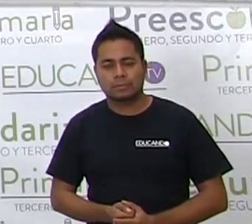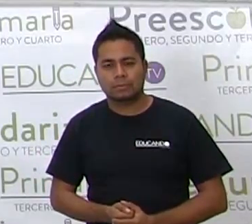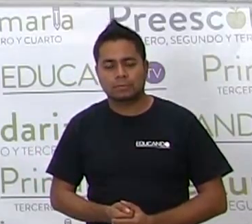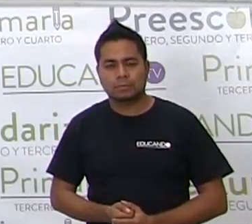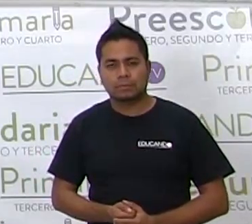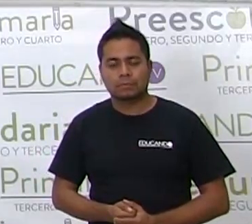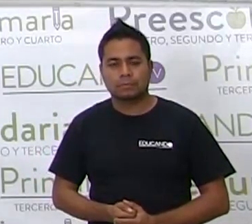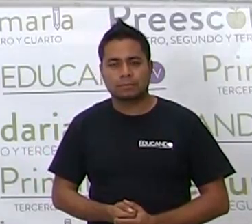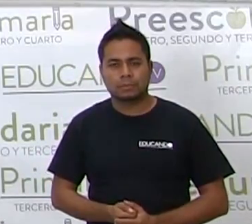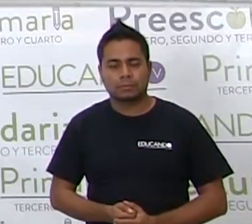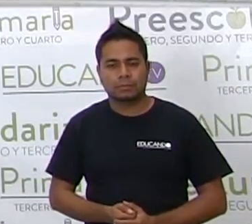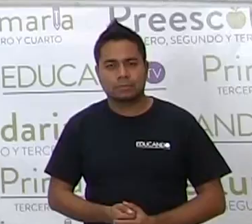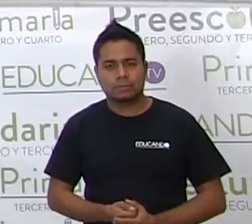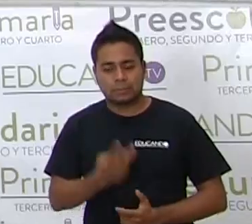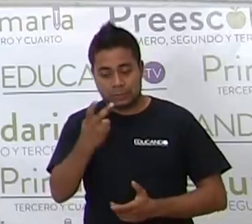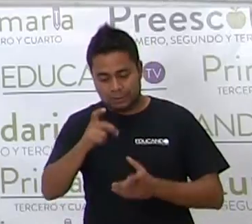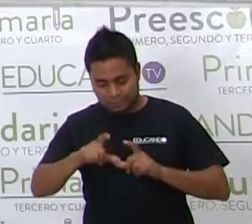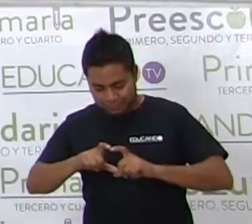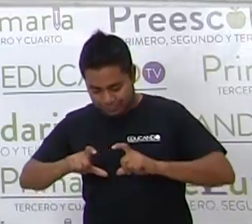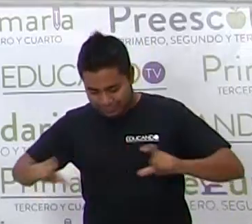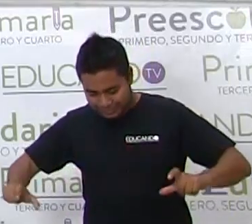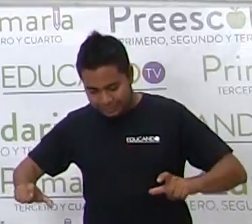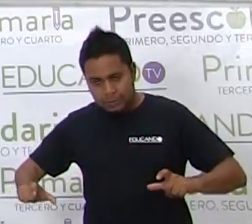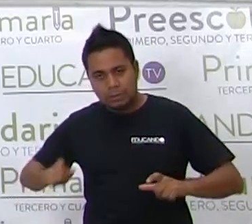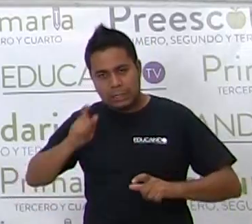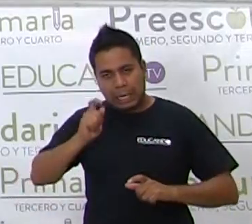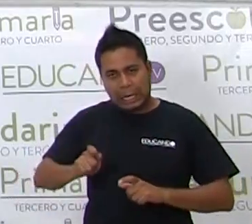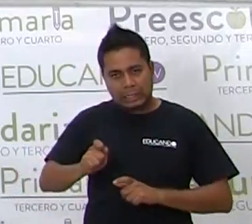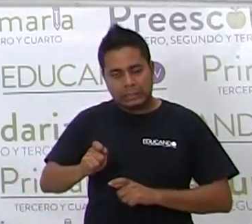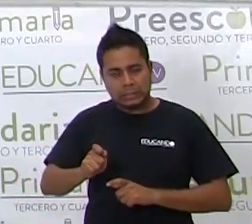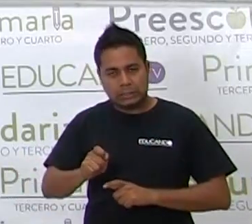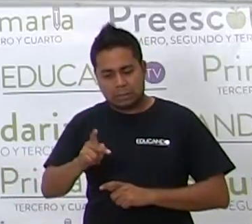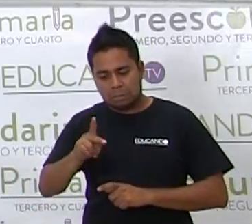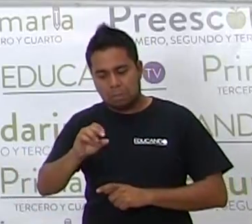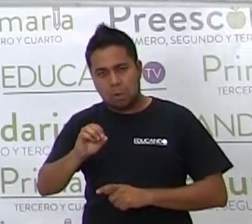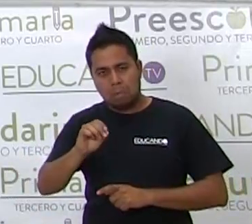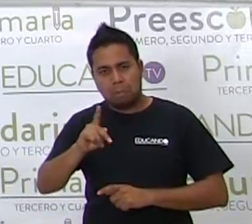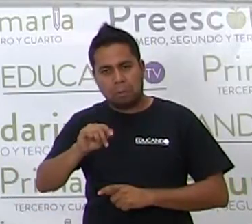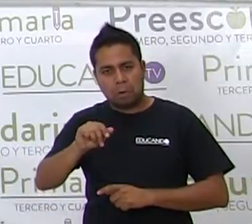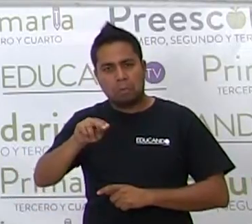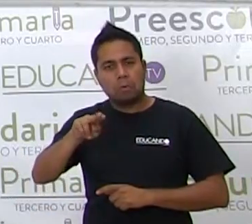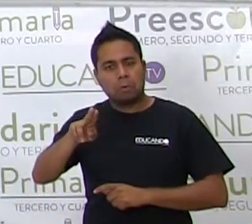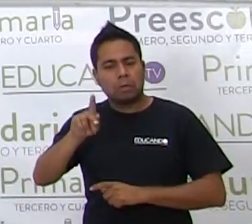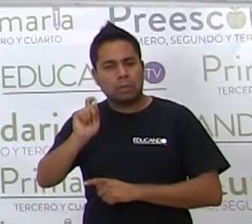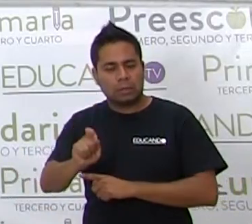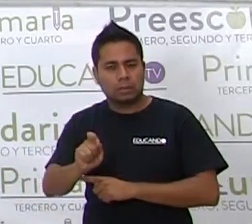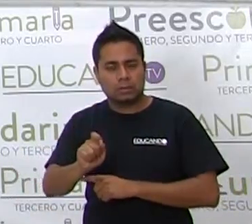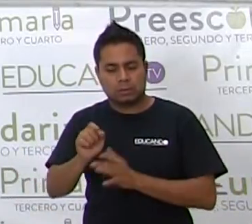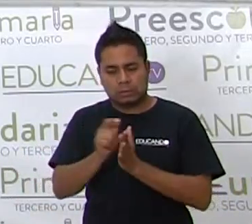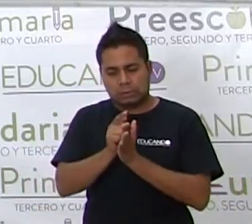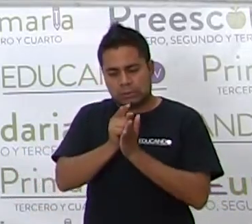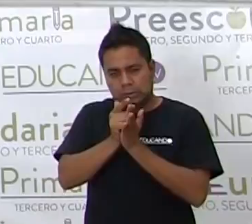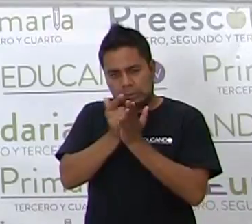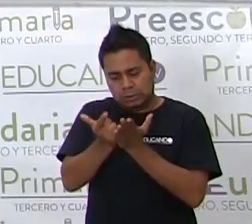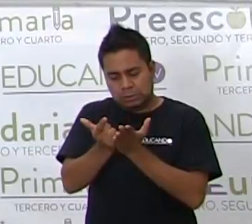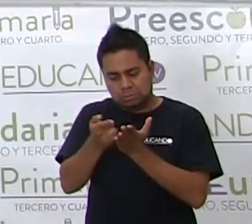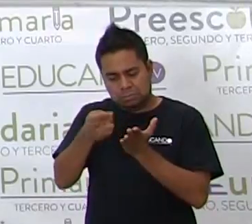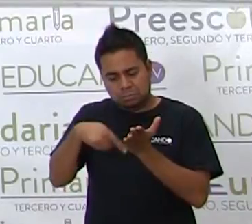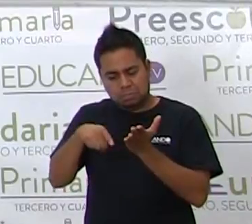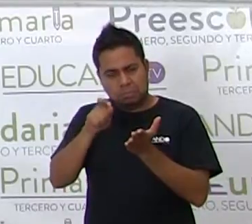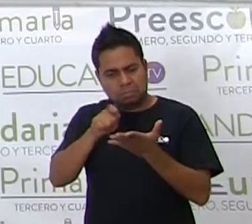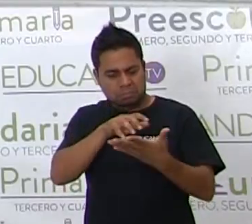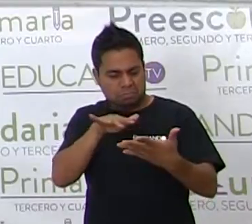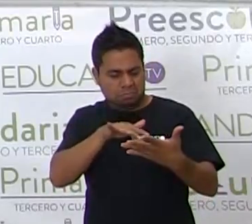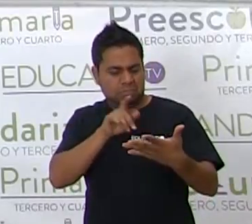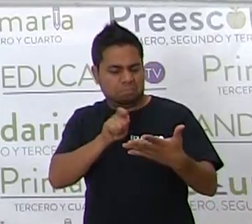Vuh. Bien, el Popol Vuh nos habla que es un libro de consejos